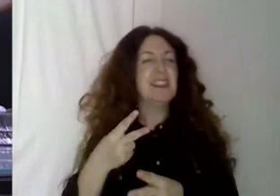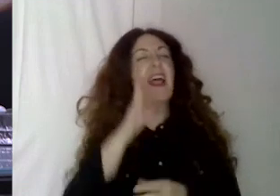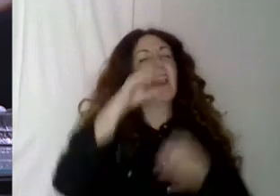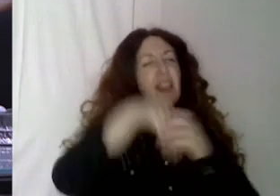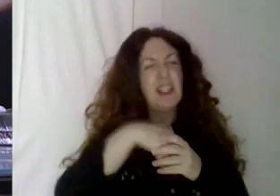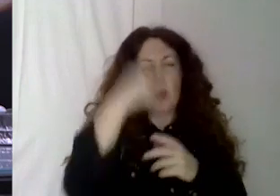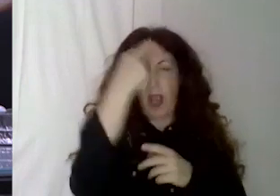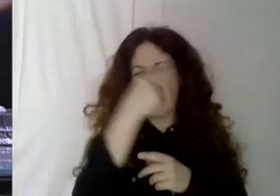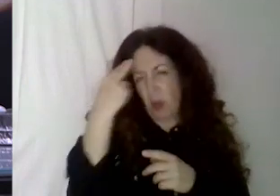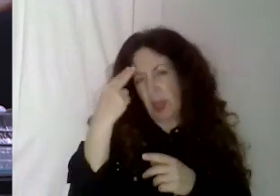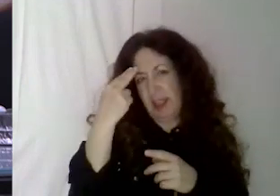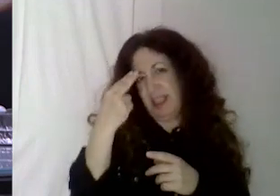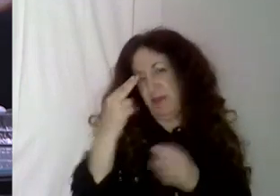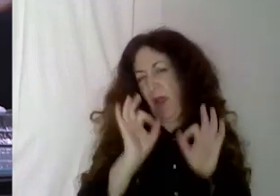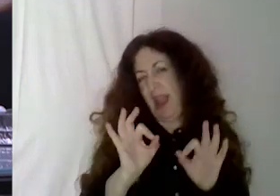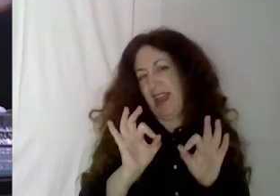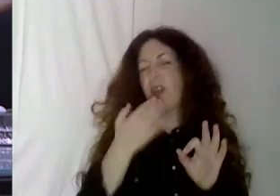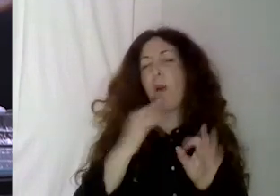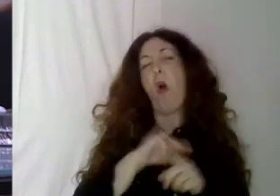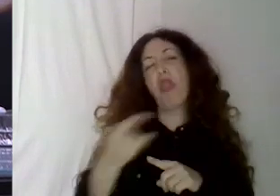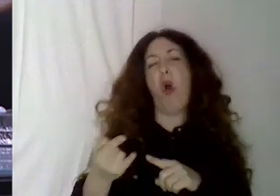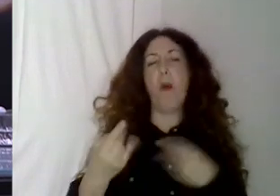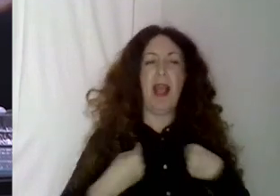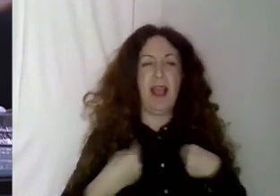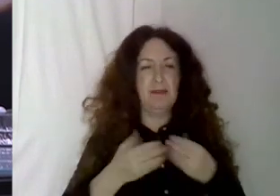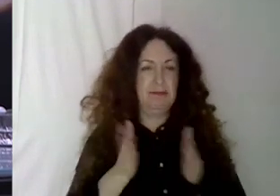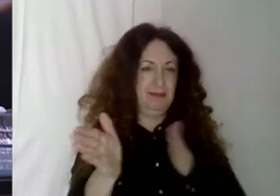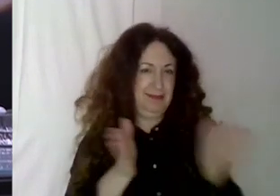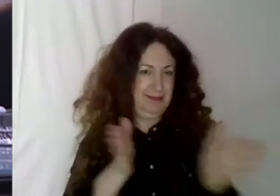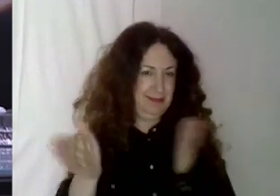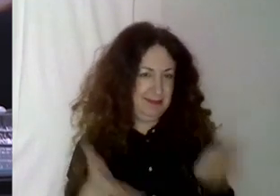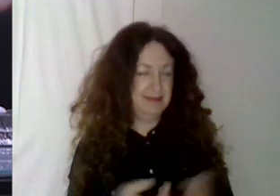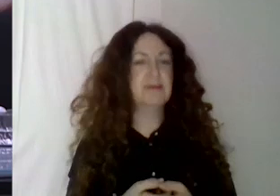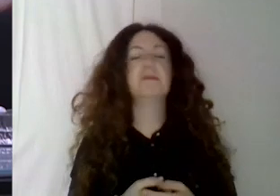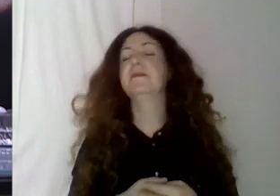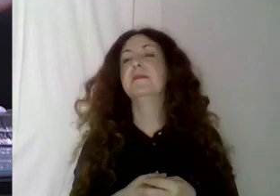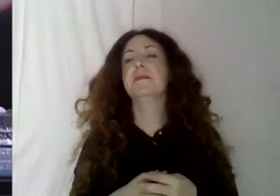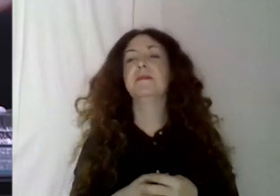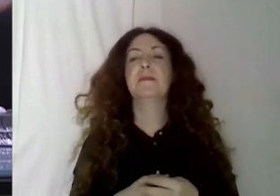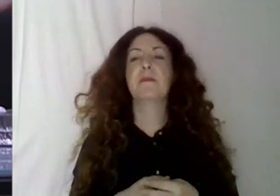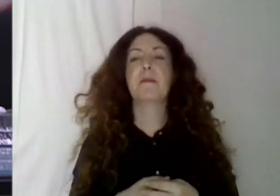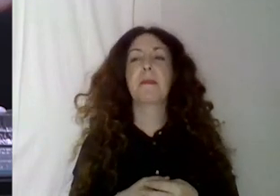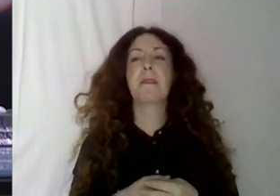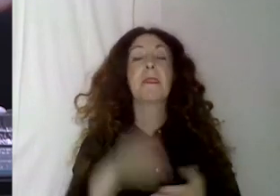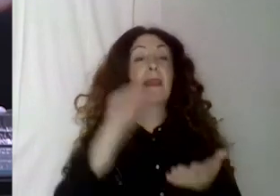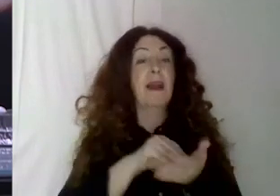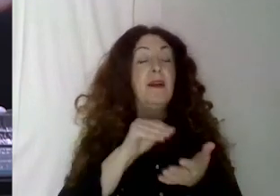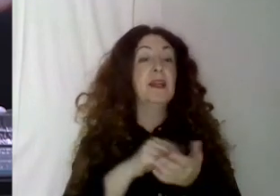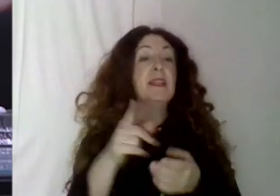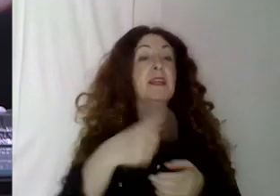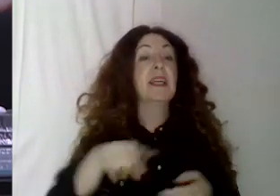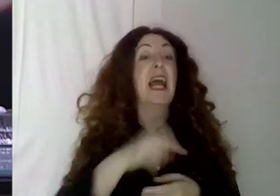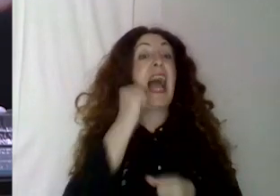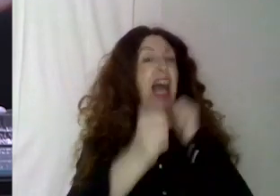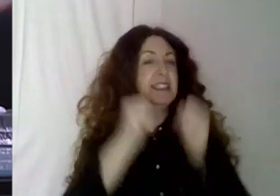que no es que se hiciera la vista gorda, pero un duelo era algo muy normal. Y en un duelo no normal también es que alguien o se hiriera mucho y acabara muriendo,